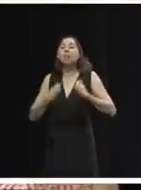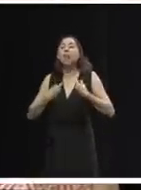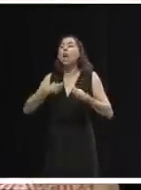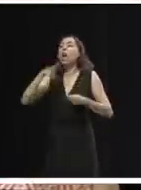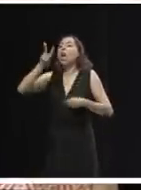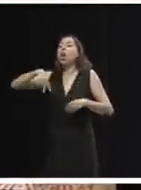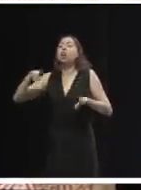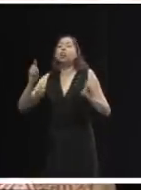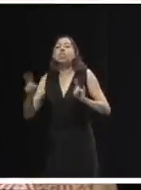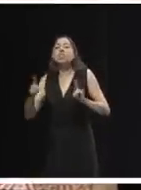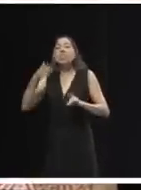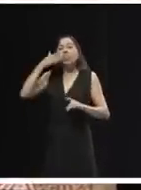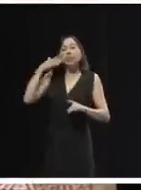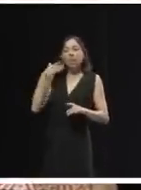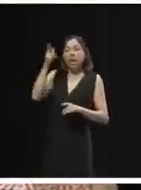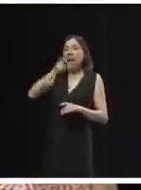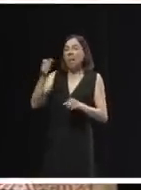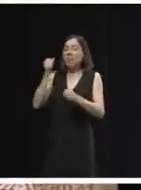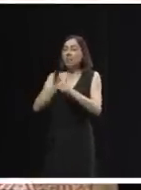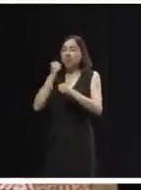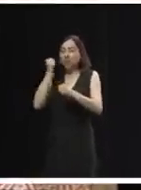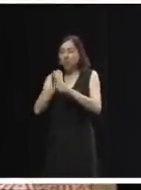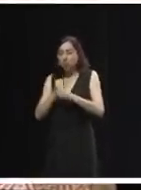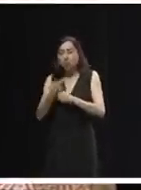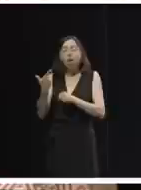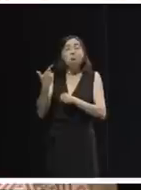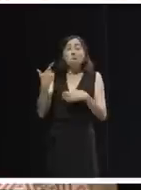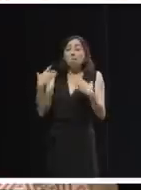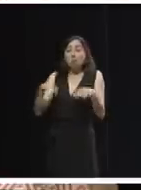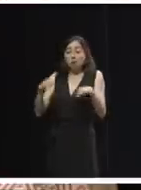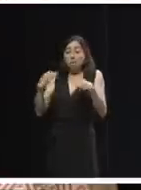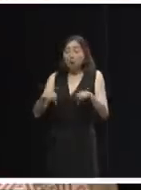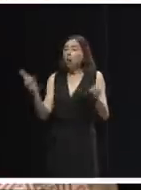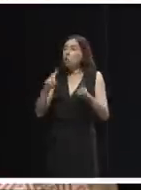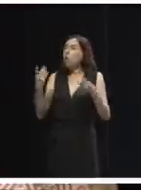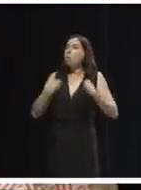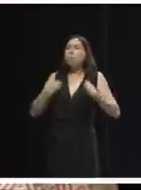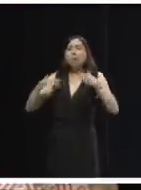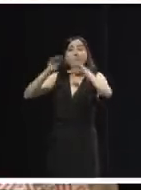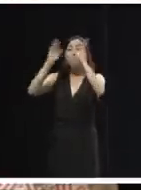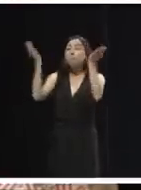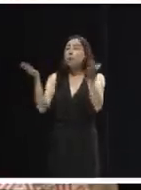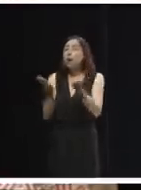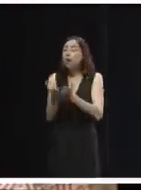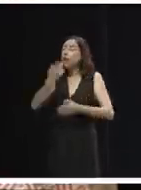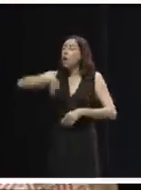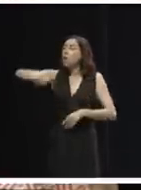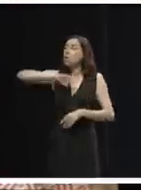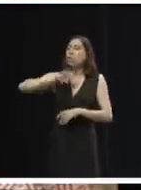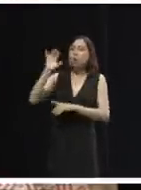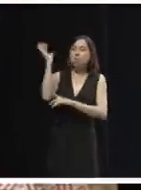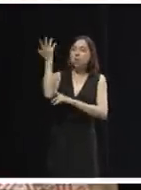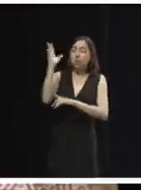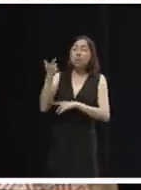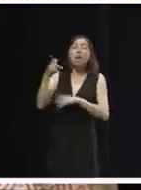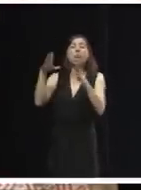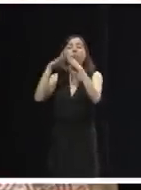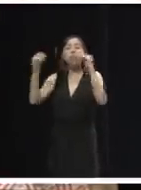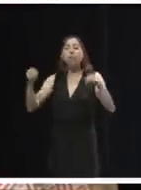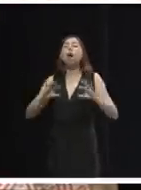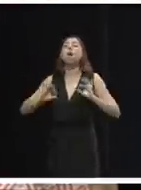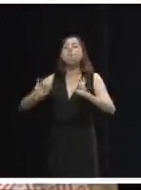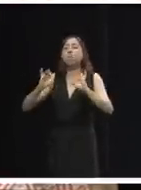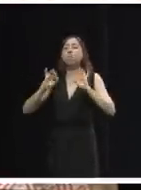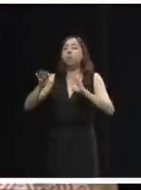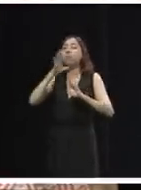dignidad de los trabajadores y las clases populares, defiende la vida de todo el planeta, de nuestro ecosistema, en Andalucía especialmente por los